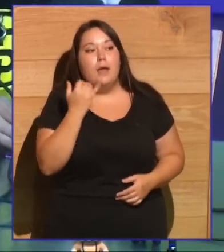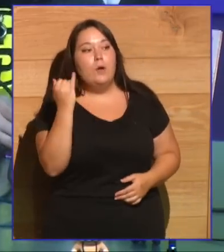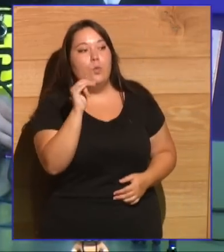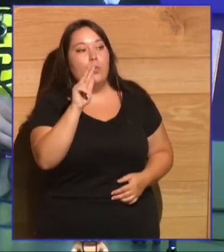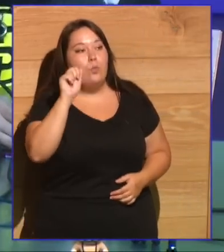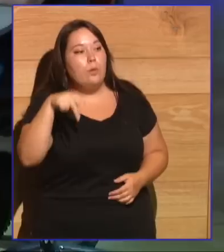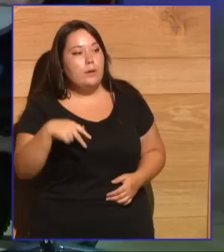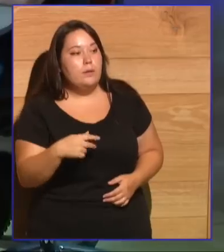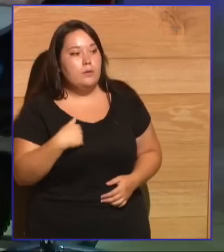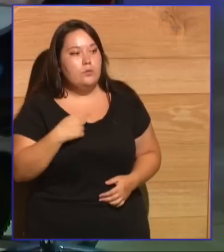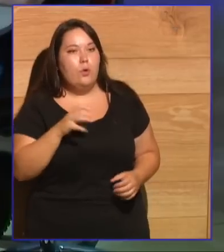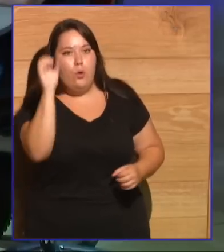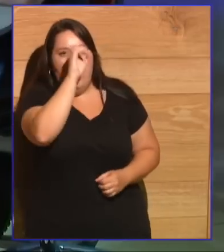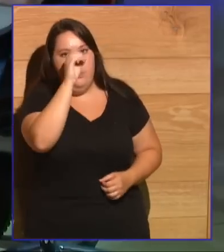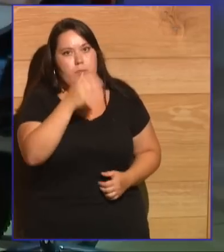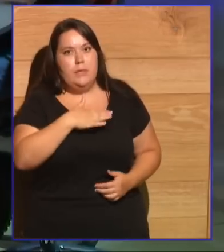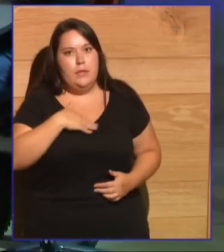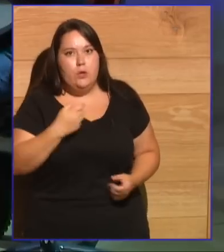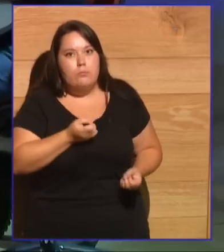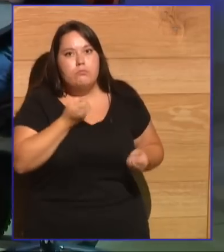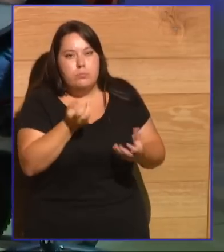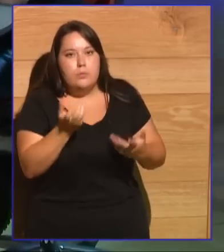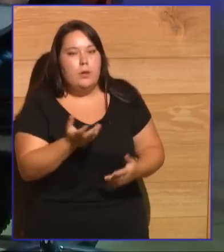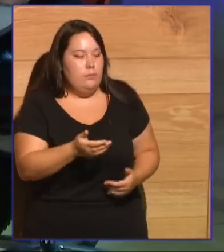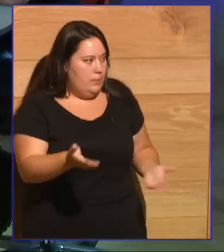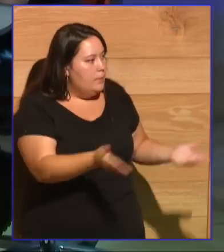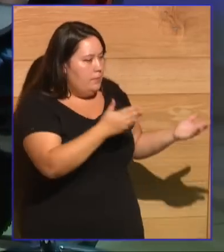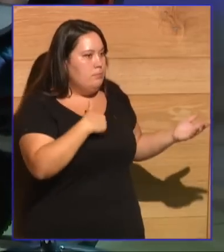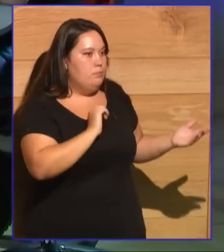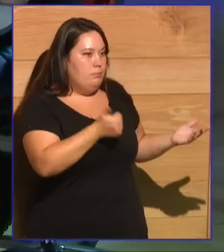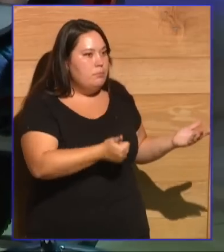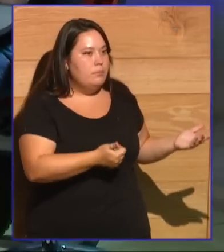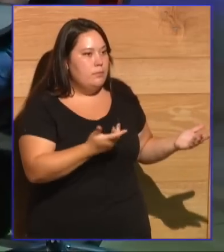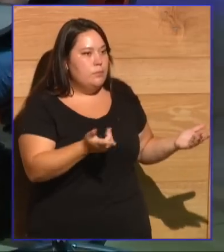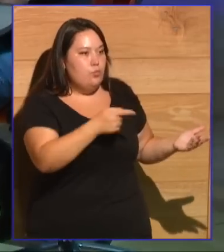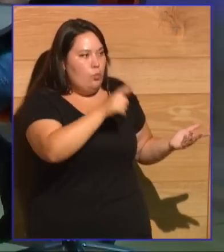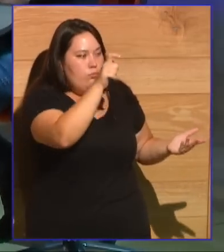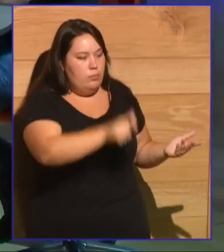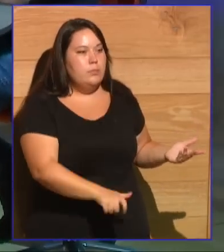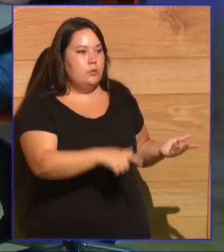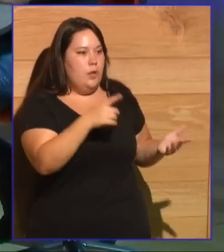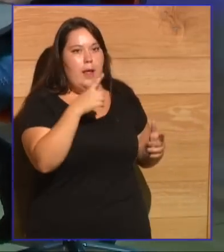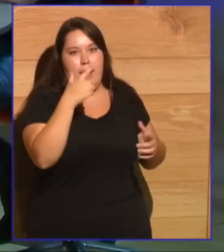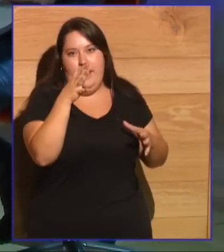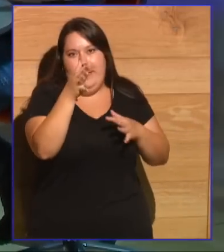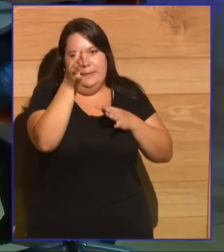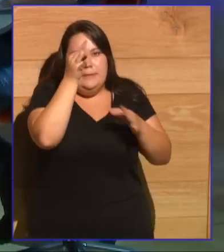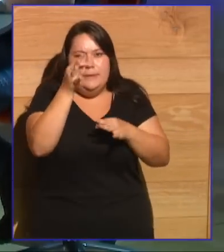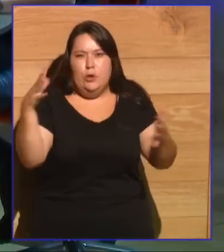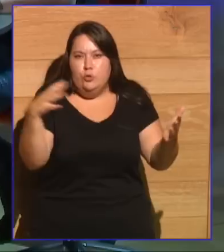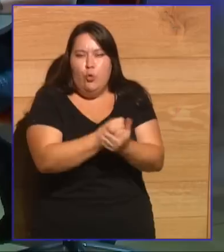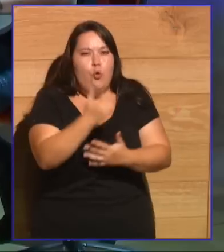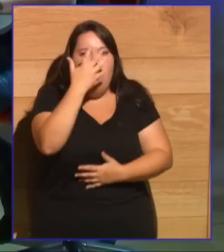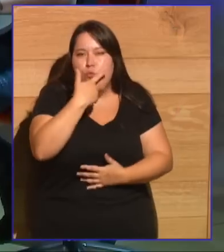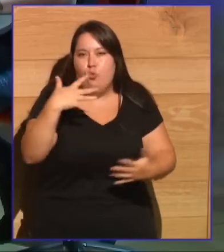cuando que yo quiero pinar no adelante por favor juan además tú es la persona que tiene todos los datos y tiene y tiene todo